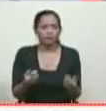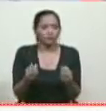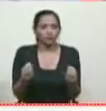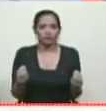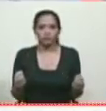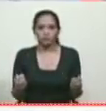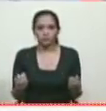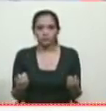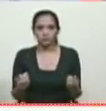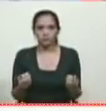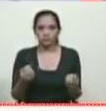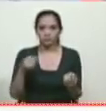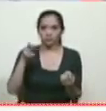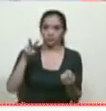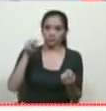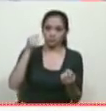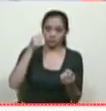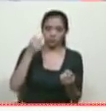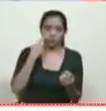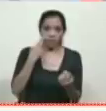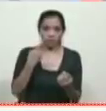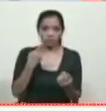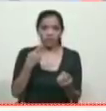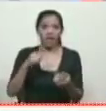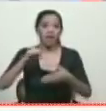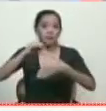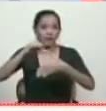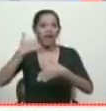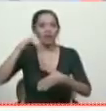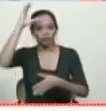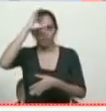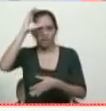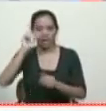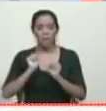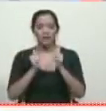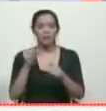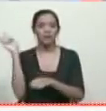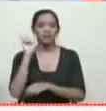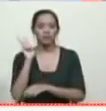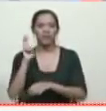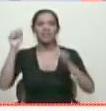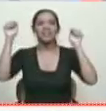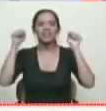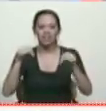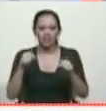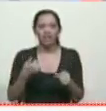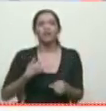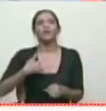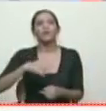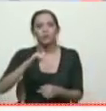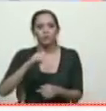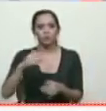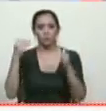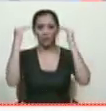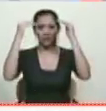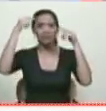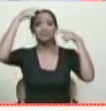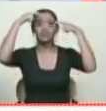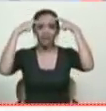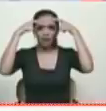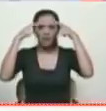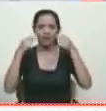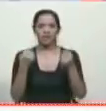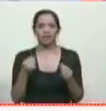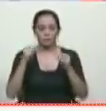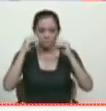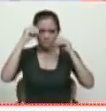en América hay conciencia, empezando por Venezuela, y que por aquí pasó un comandante que se llamó Hugo Chávez y que prendió la